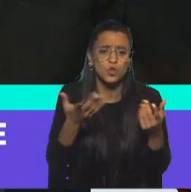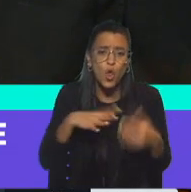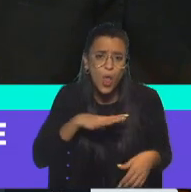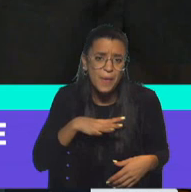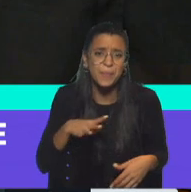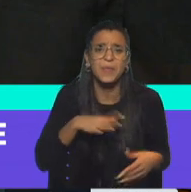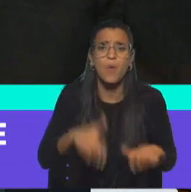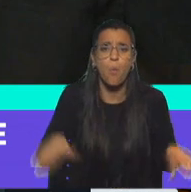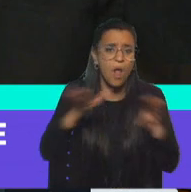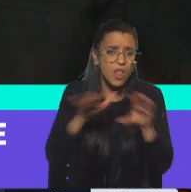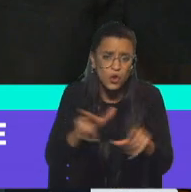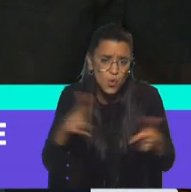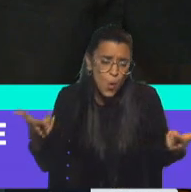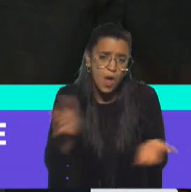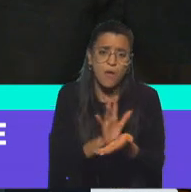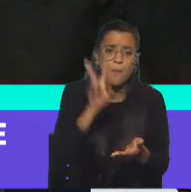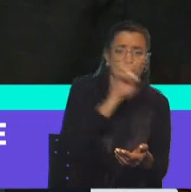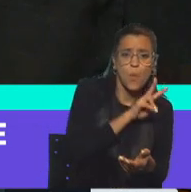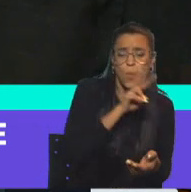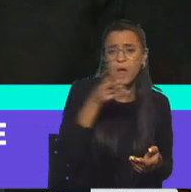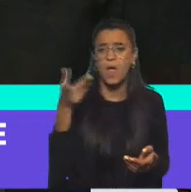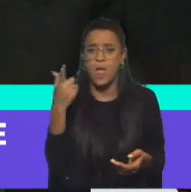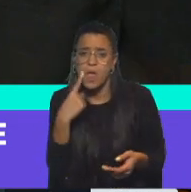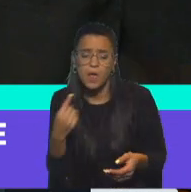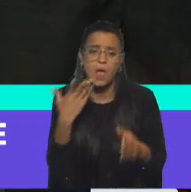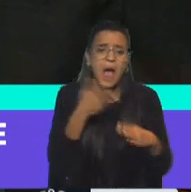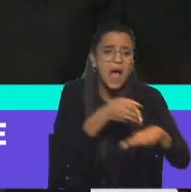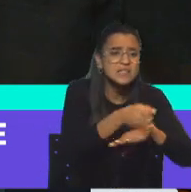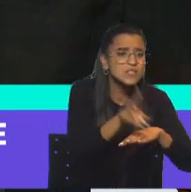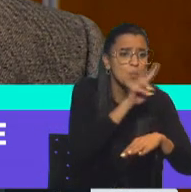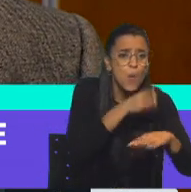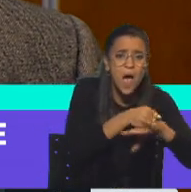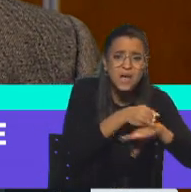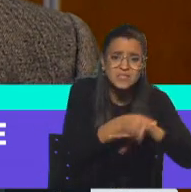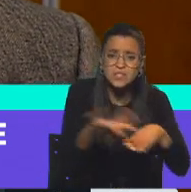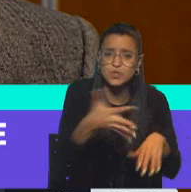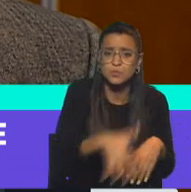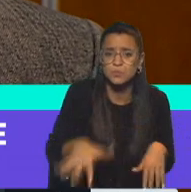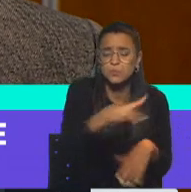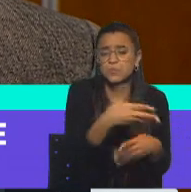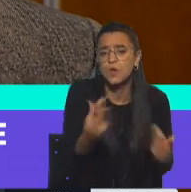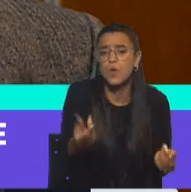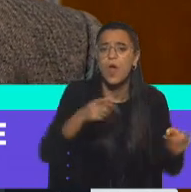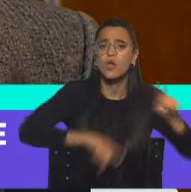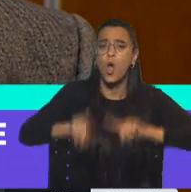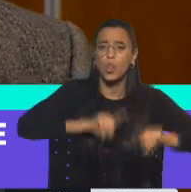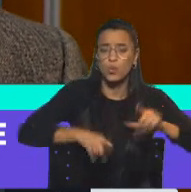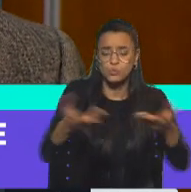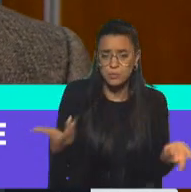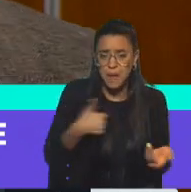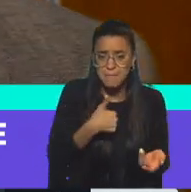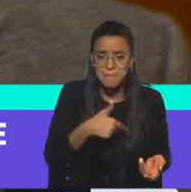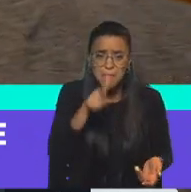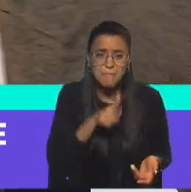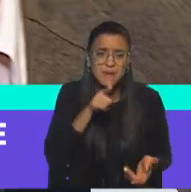tenemos igualdad en el trato a las mujeres, igualdad en el acceso de las mujeres a los lugares de conducción de la sociedad, y me parece que